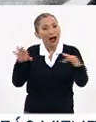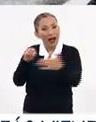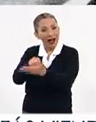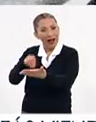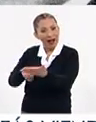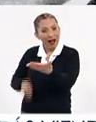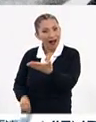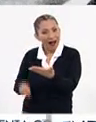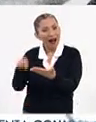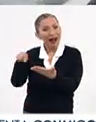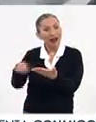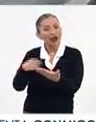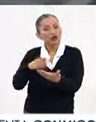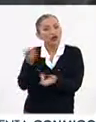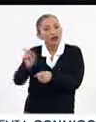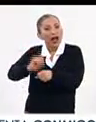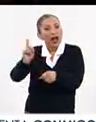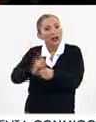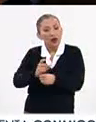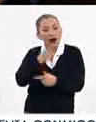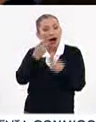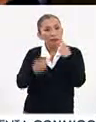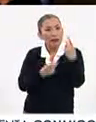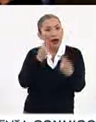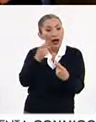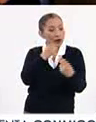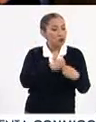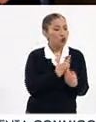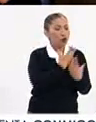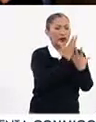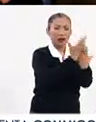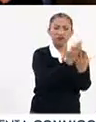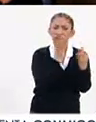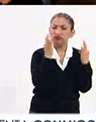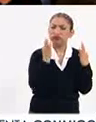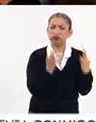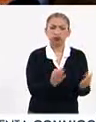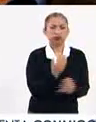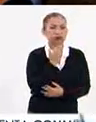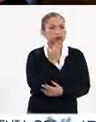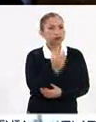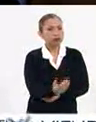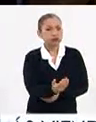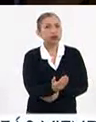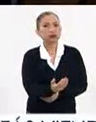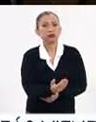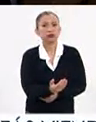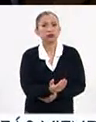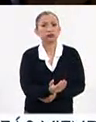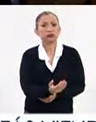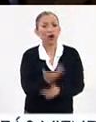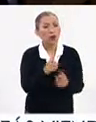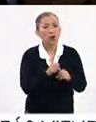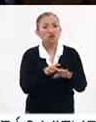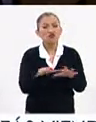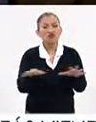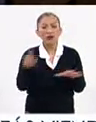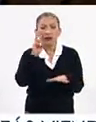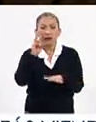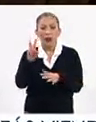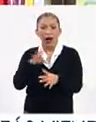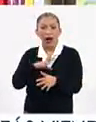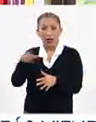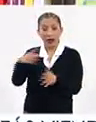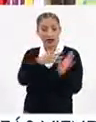en las expresiones nuestras de todos los días, y era un poeta exquisito, que para pocos, y ha influido en él. Siendo